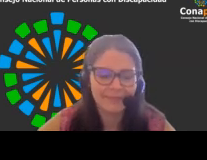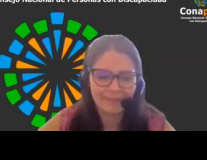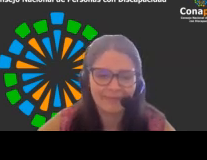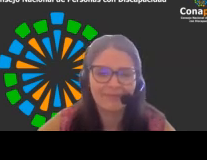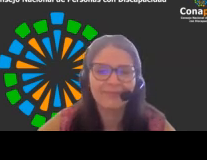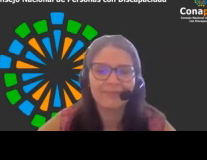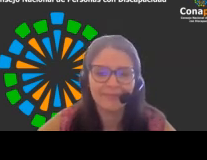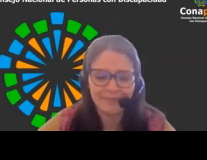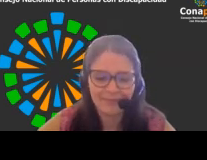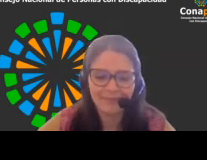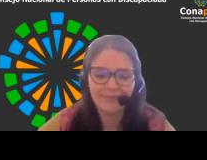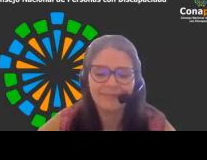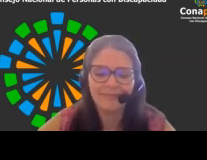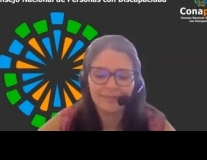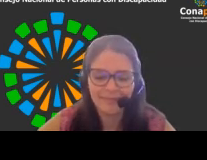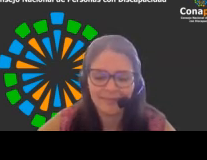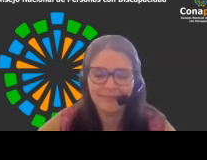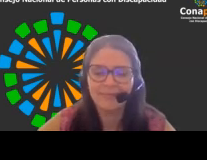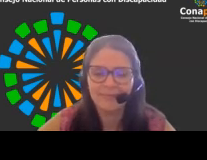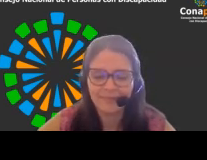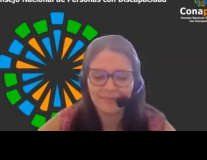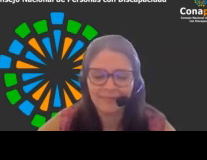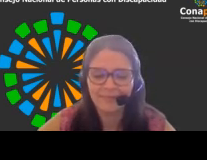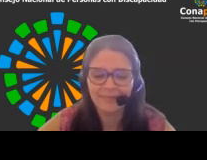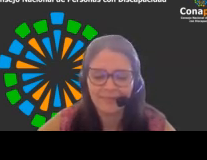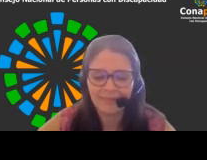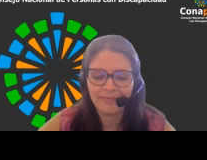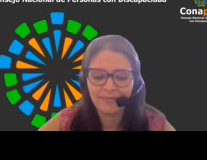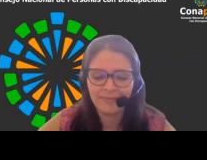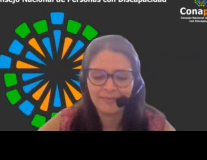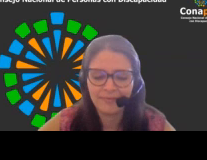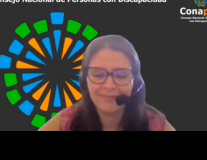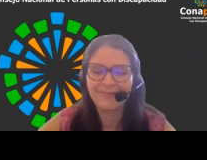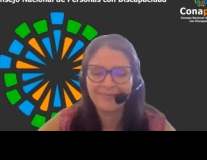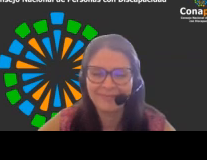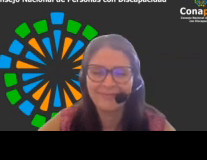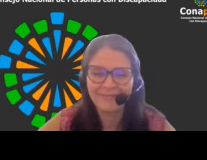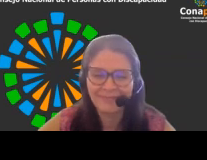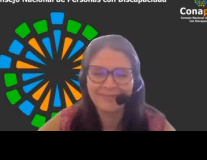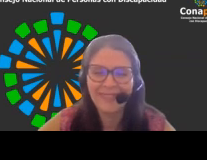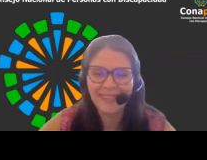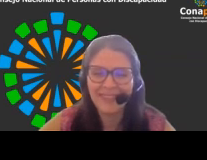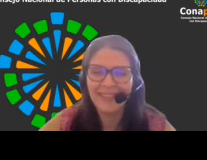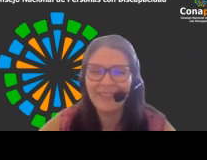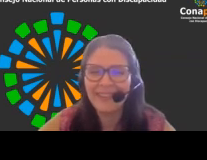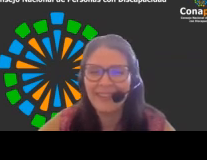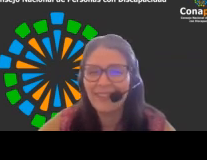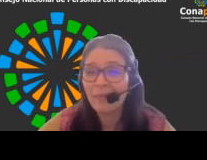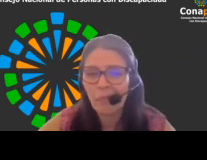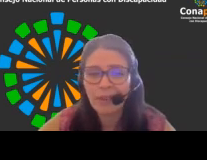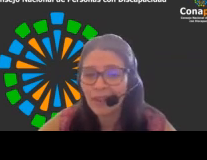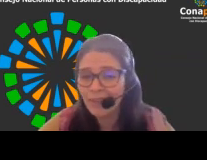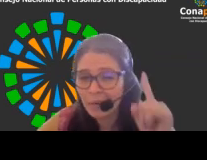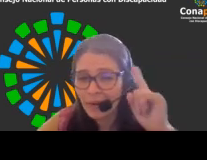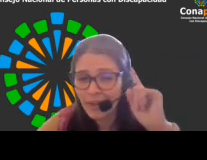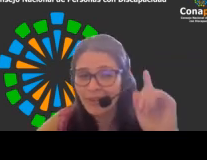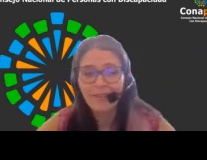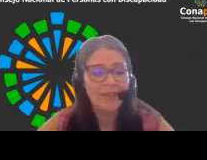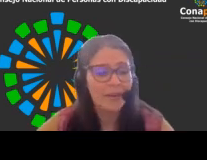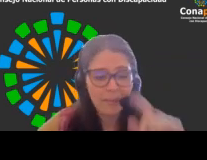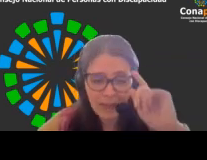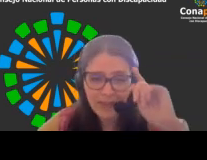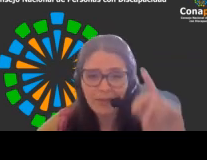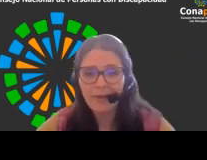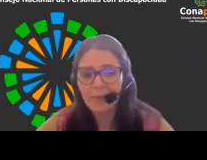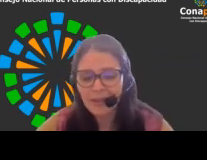un comentario que puedes ir Bueno ahí no tienen que saber todos exactamente me entendieron